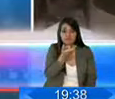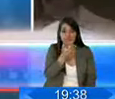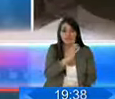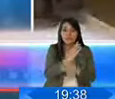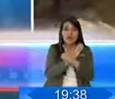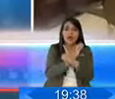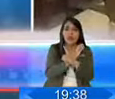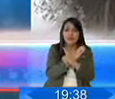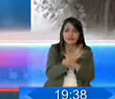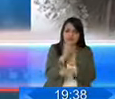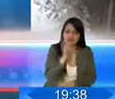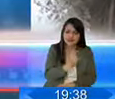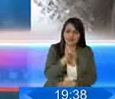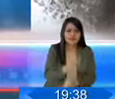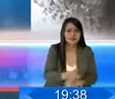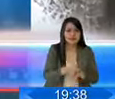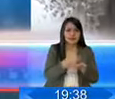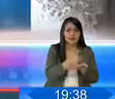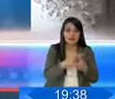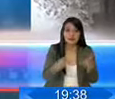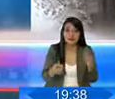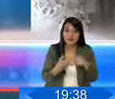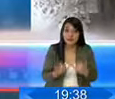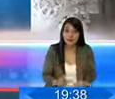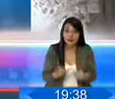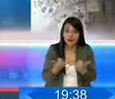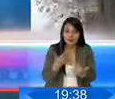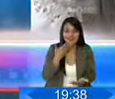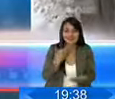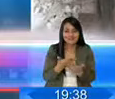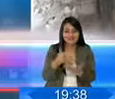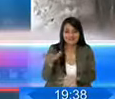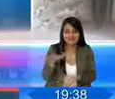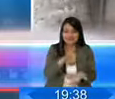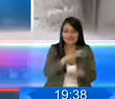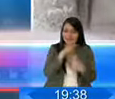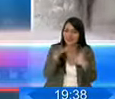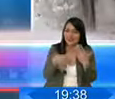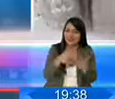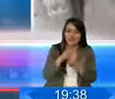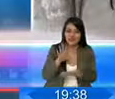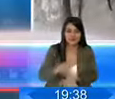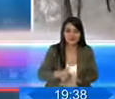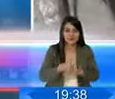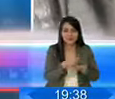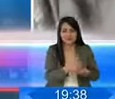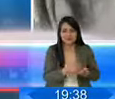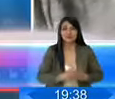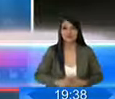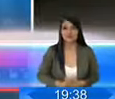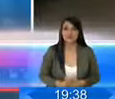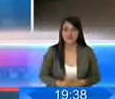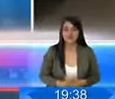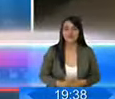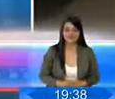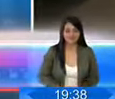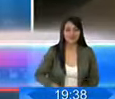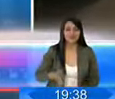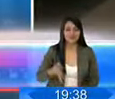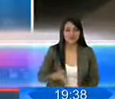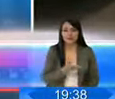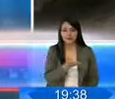bueno, tanta es la ayuda que se necesita, pero hasta estos momentos agradecemos inmensamente a todos ustedes, amigos televidentes. Estábamos seguros del